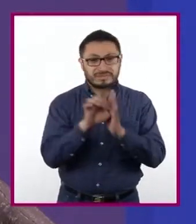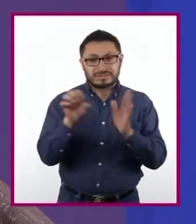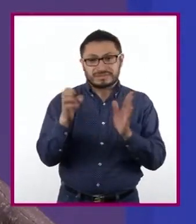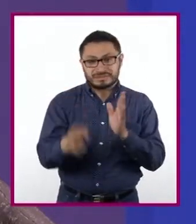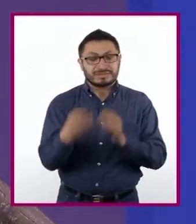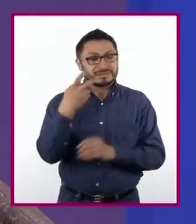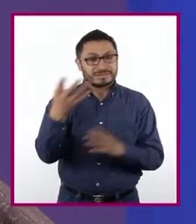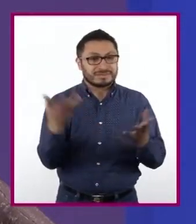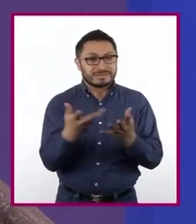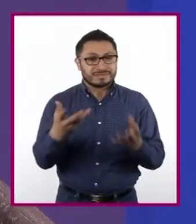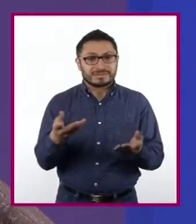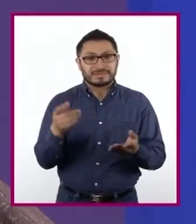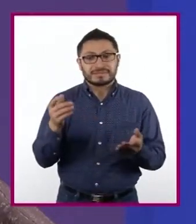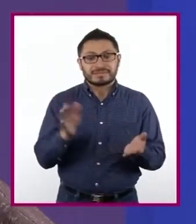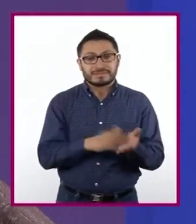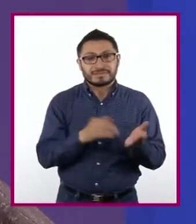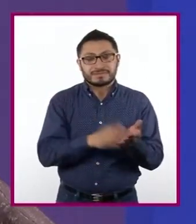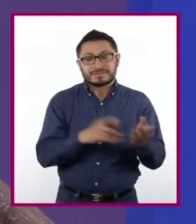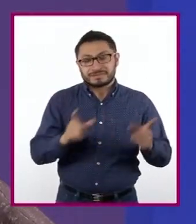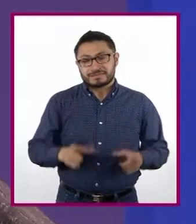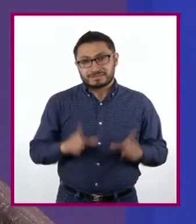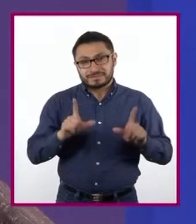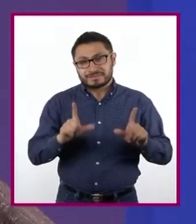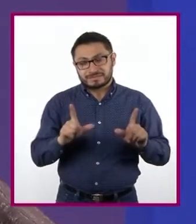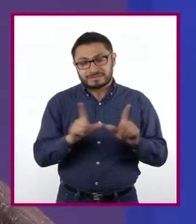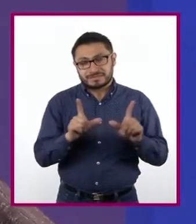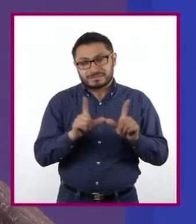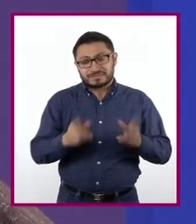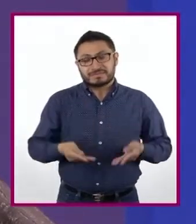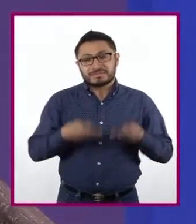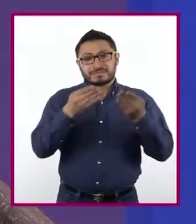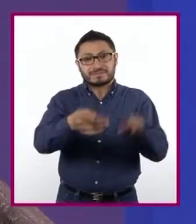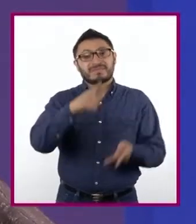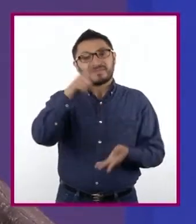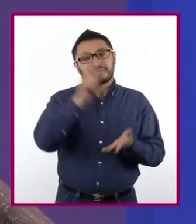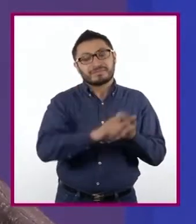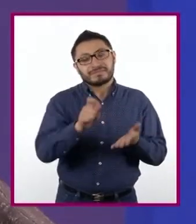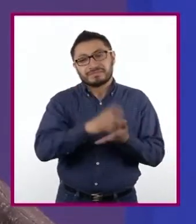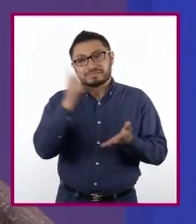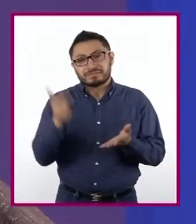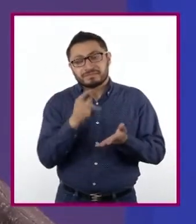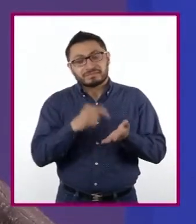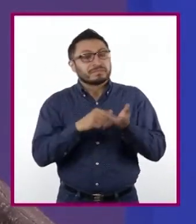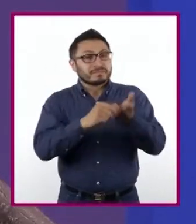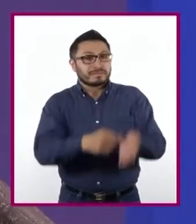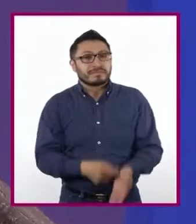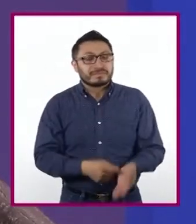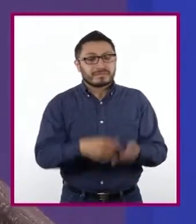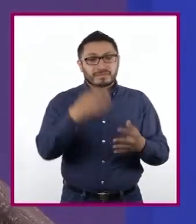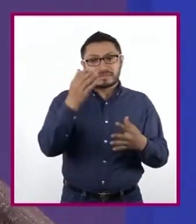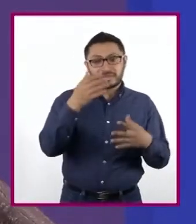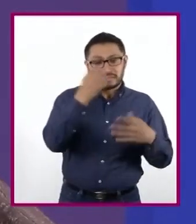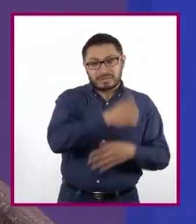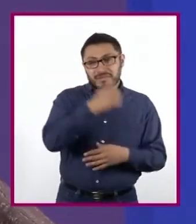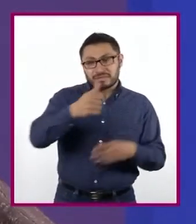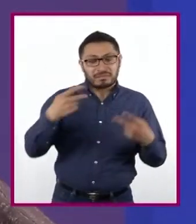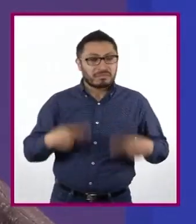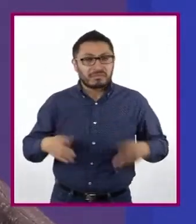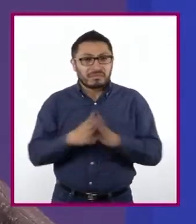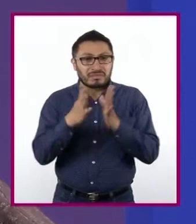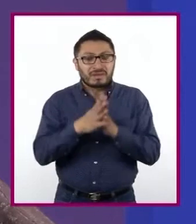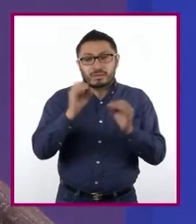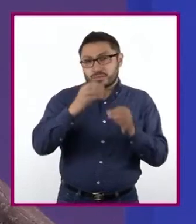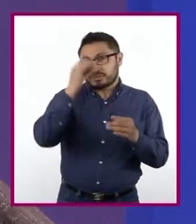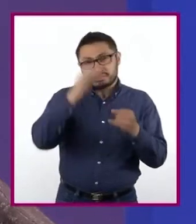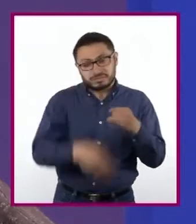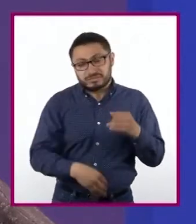a cabo es entregarles tarjetas en donde puedan anotar sus preguntas que se leerán, ya sea entre cada panelista o al final.